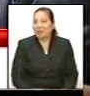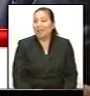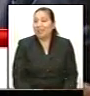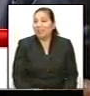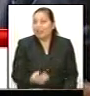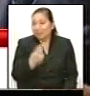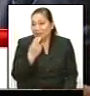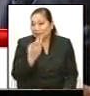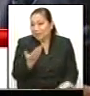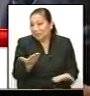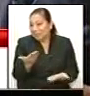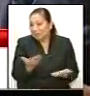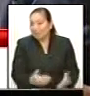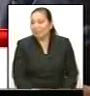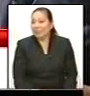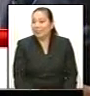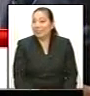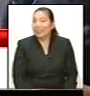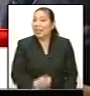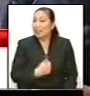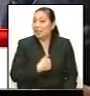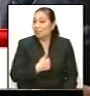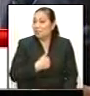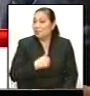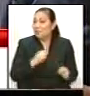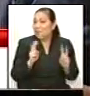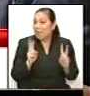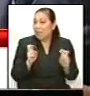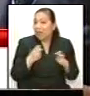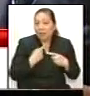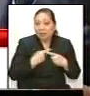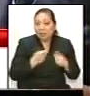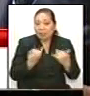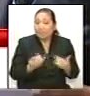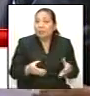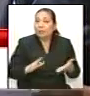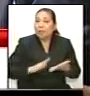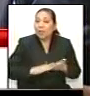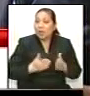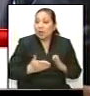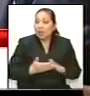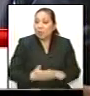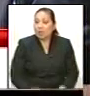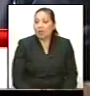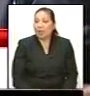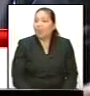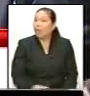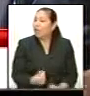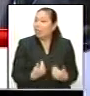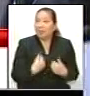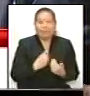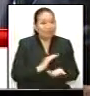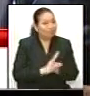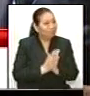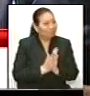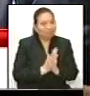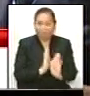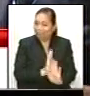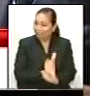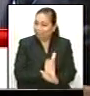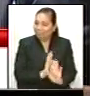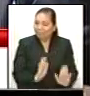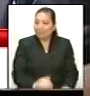curioso, señora Presidenta, que el mismo texto escolar haga promoción de estas comunidades minoritarias y no tenga una línea de